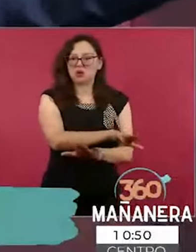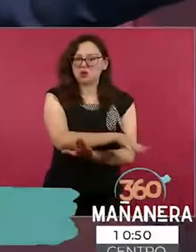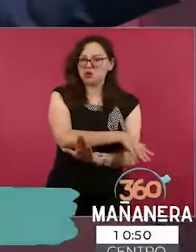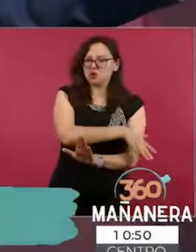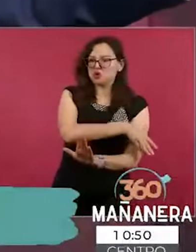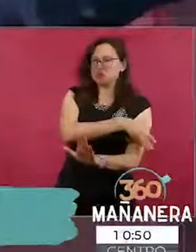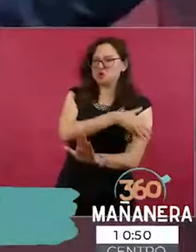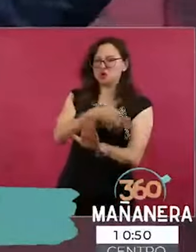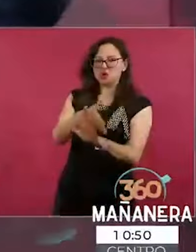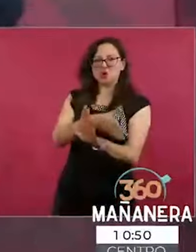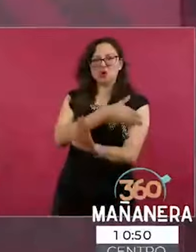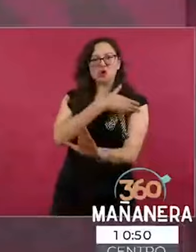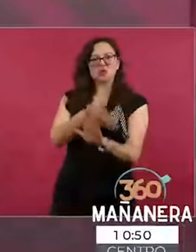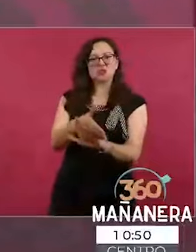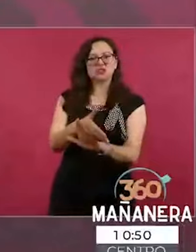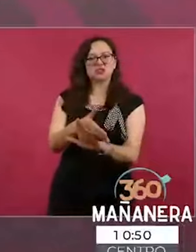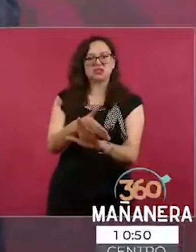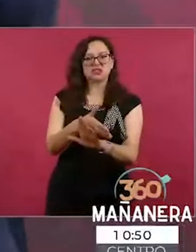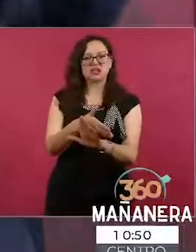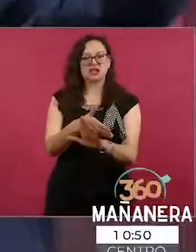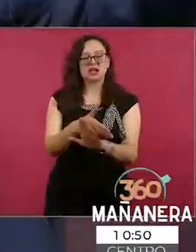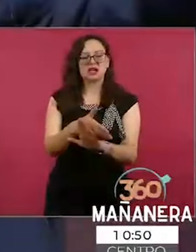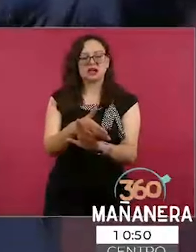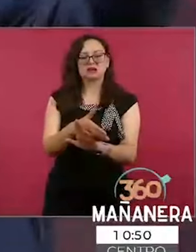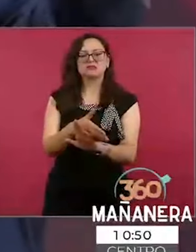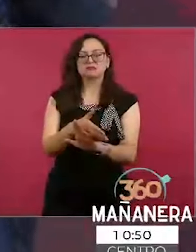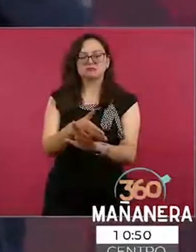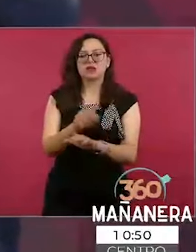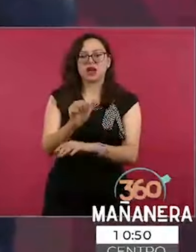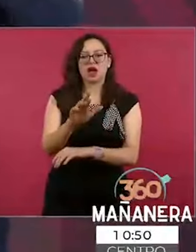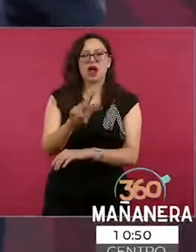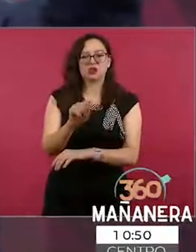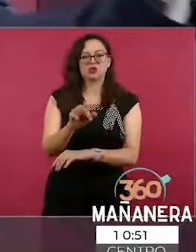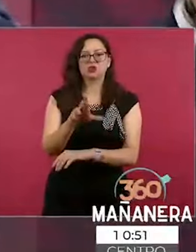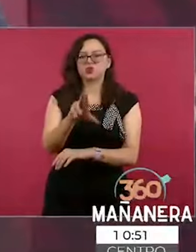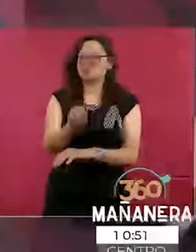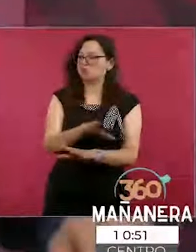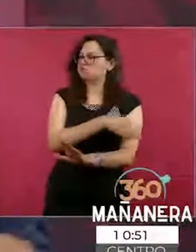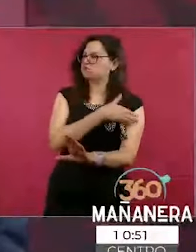político contra Arturo Saldívar